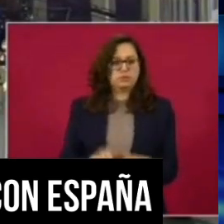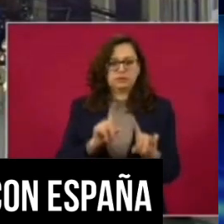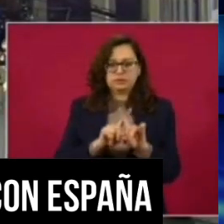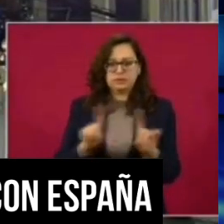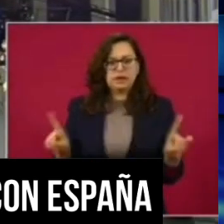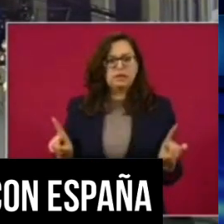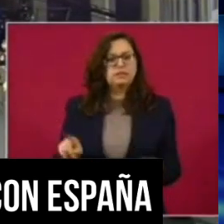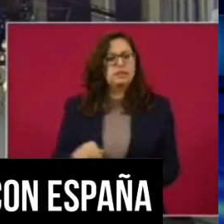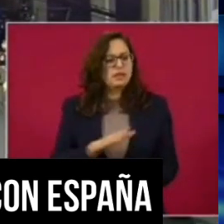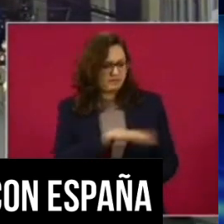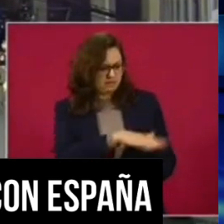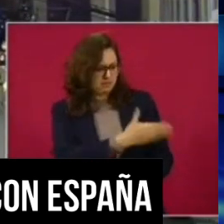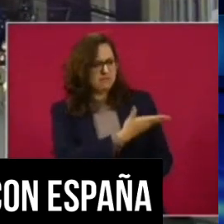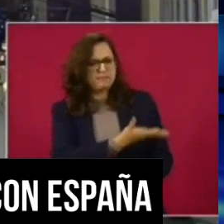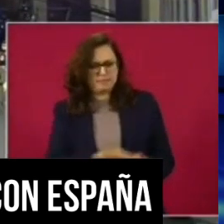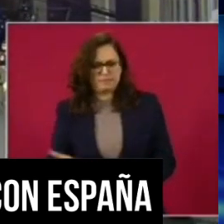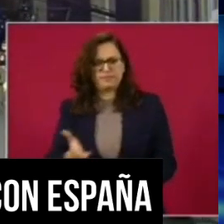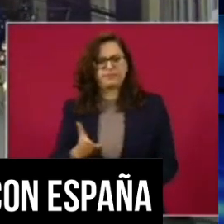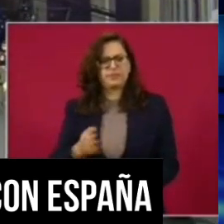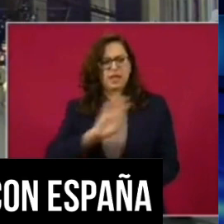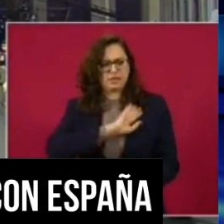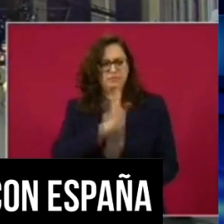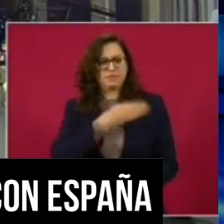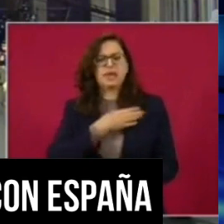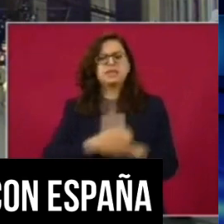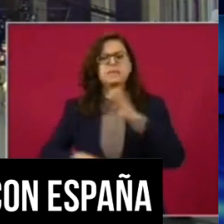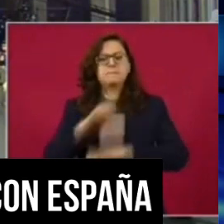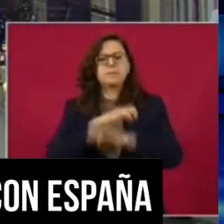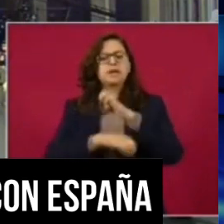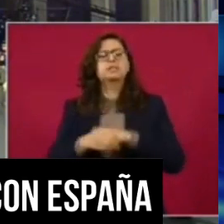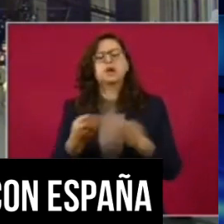como nos sirva con las empresas de españoles